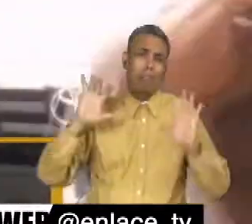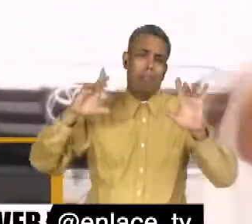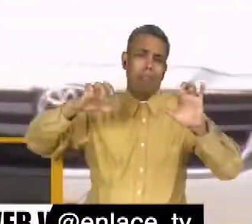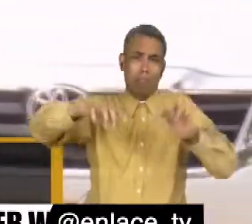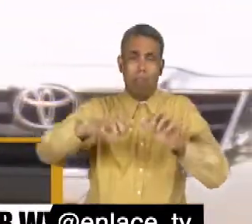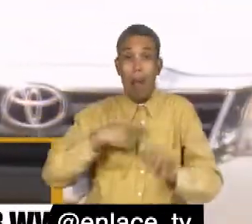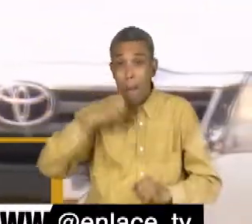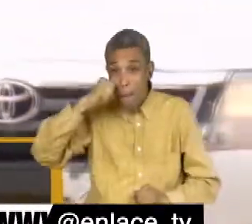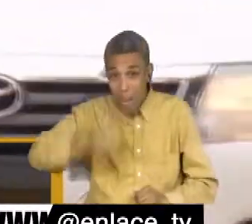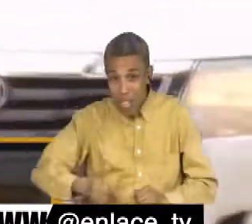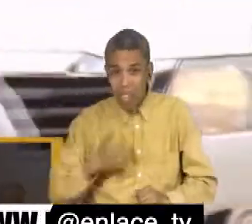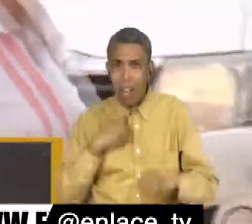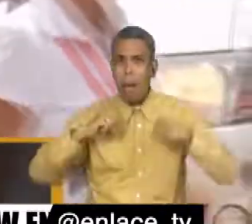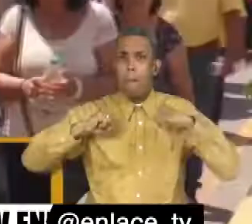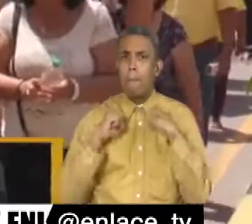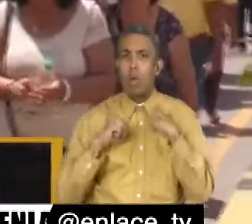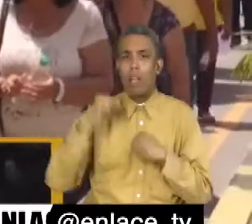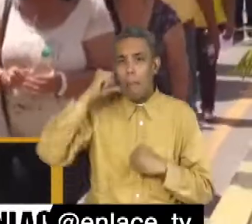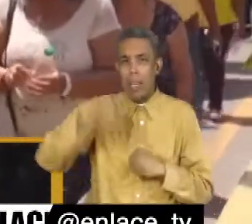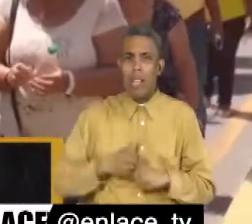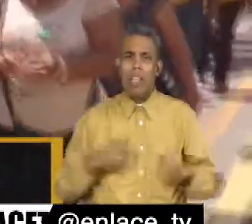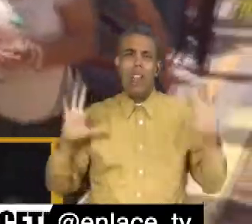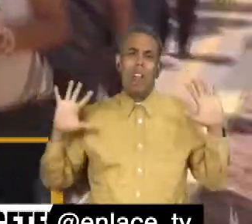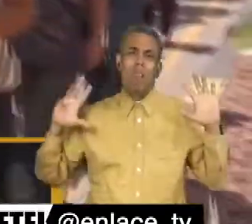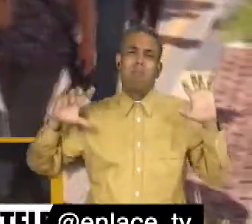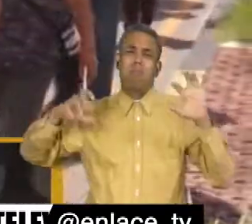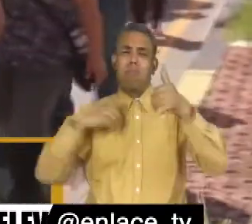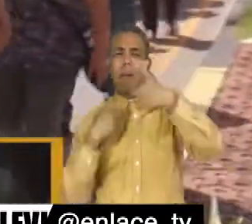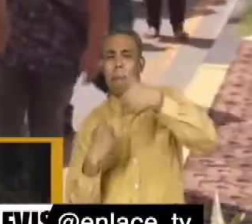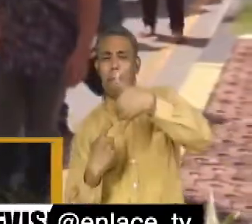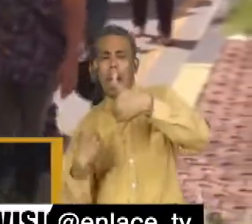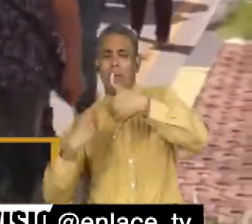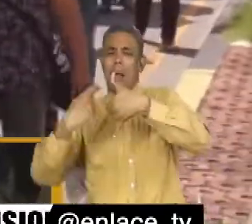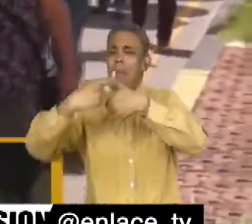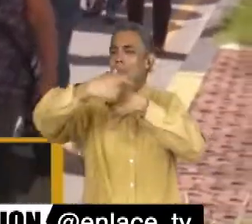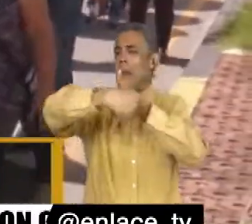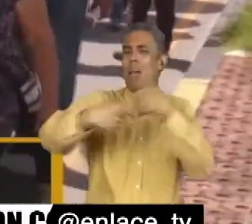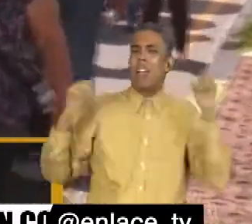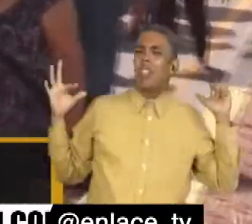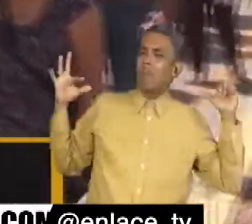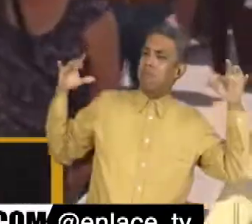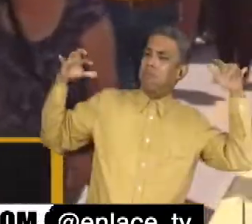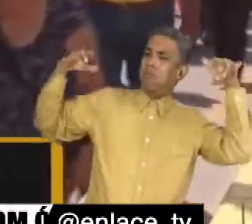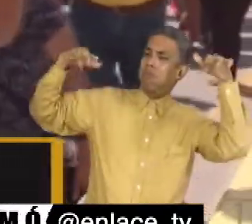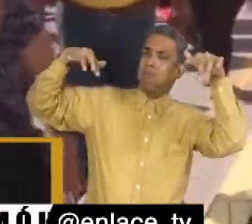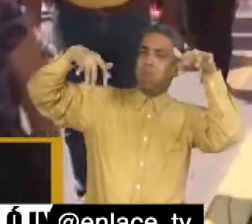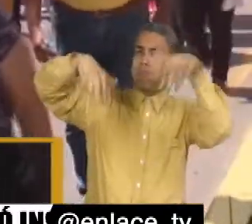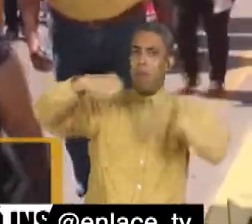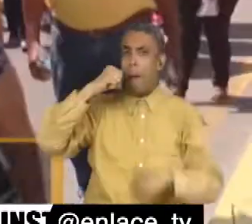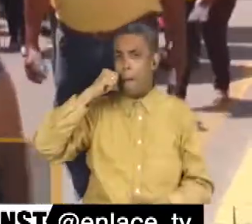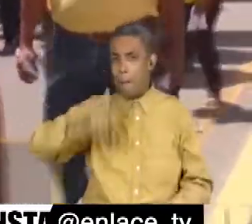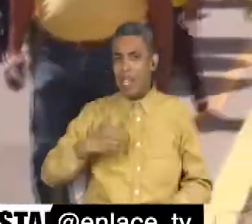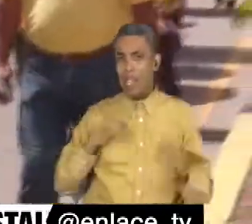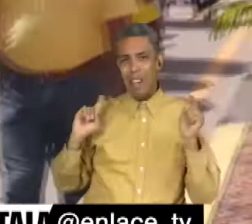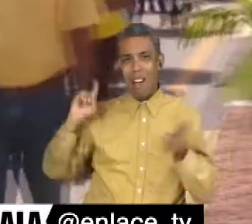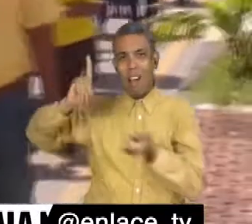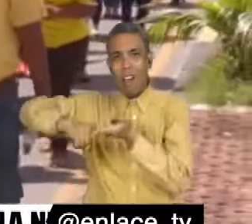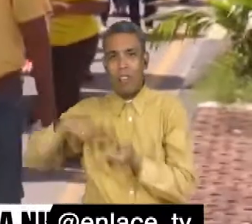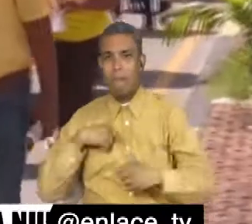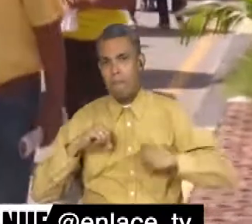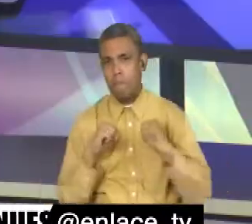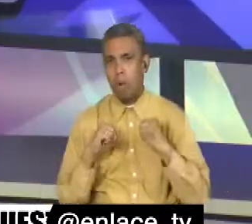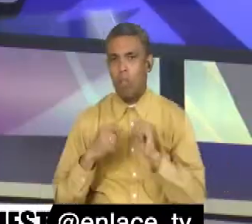para mañana en la capital de Colombia, hasta donde han llegado profesores de todos los rincones del territorio nacional.